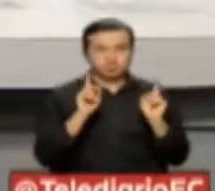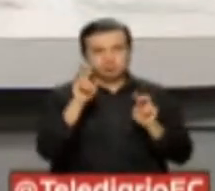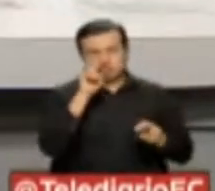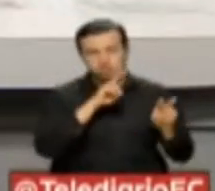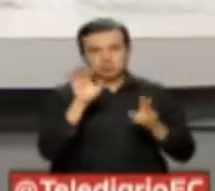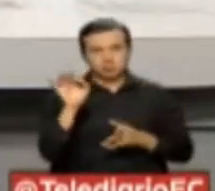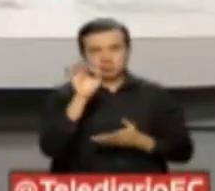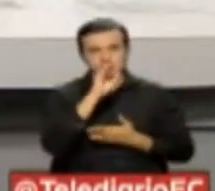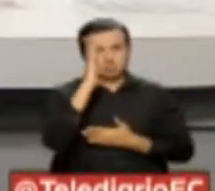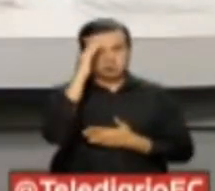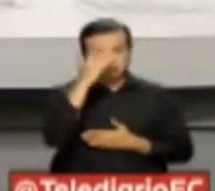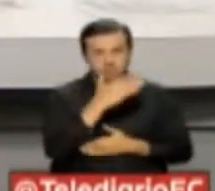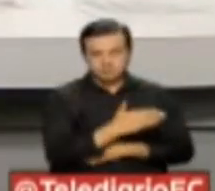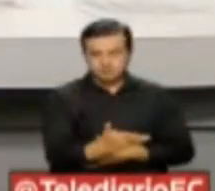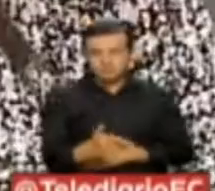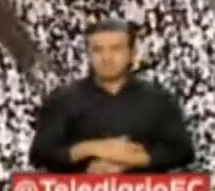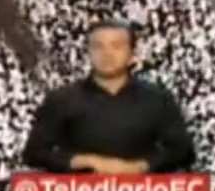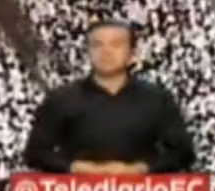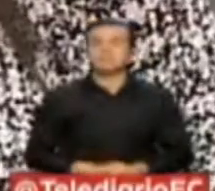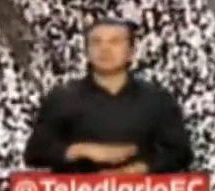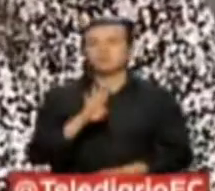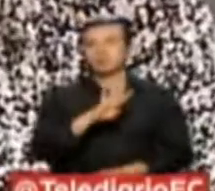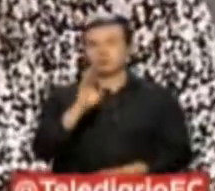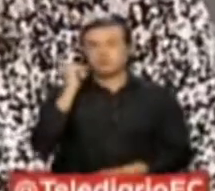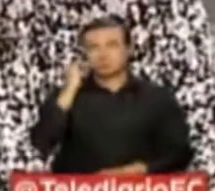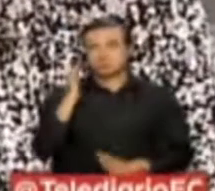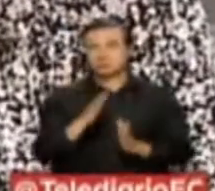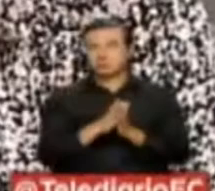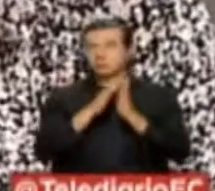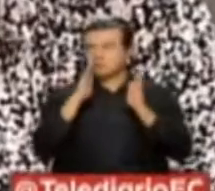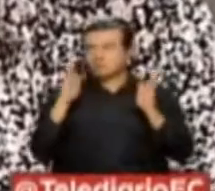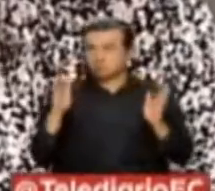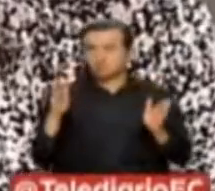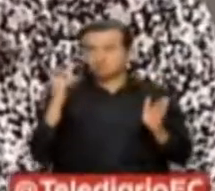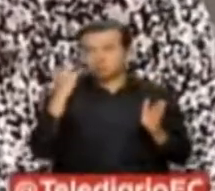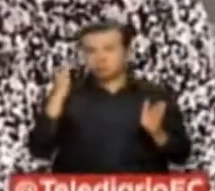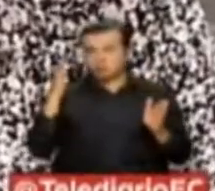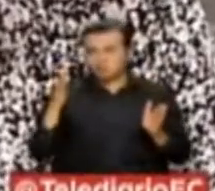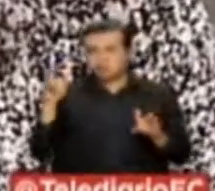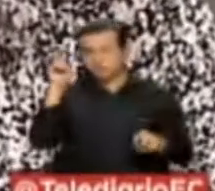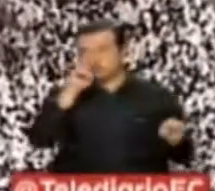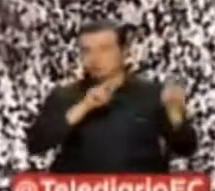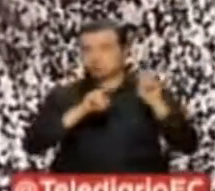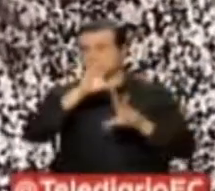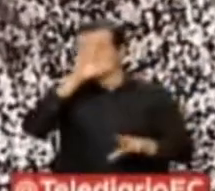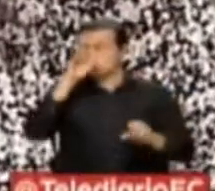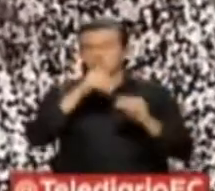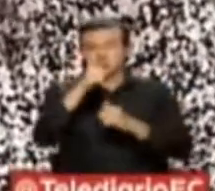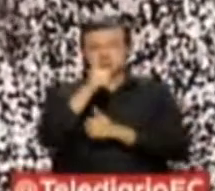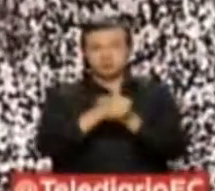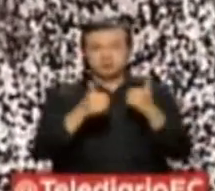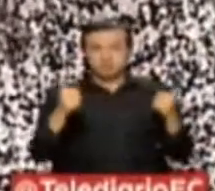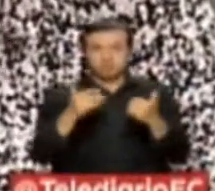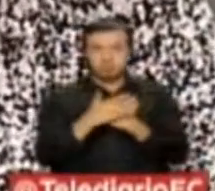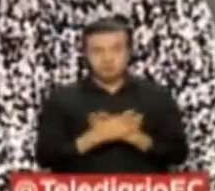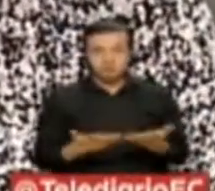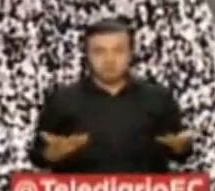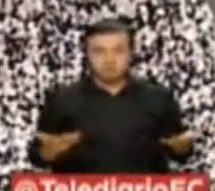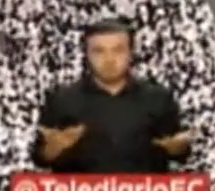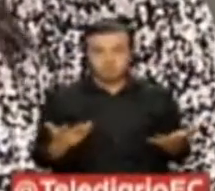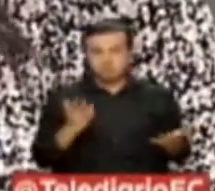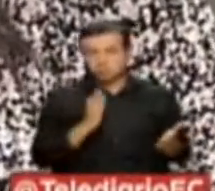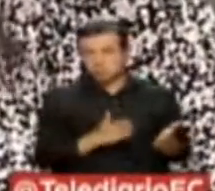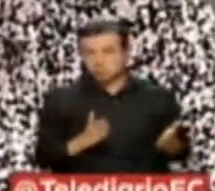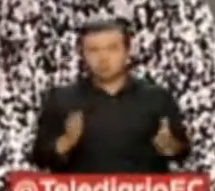designación para el futuro ok son 44 días que ustedes les quedan para hacer la evaluación correspondiente a las autoridades que